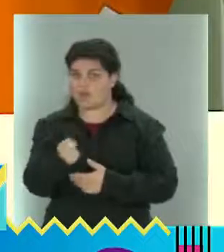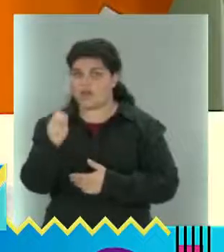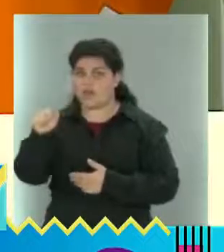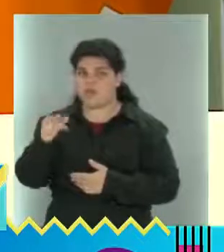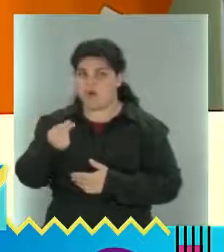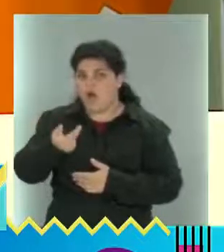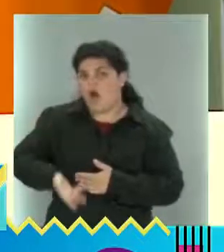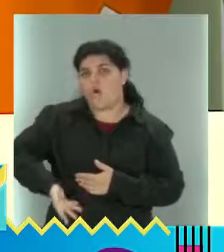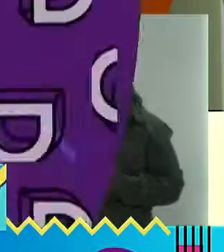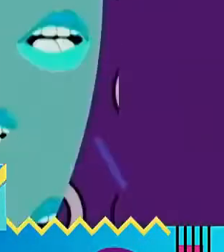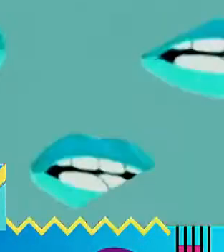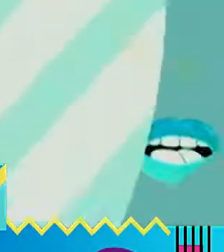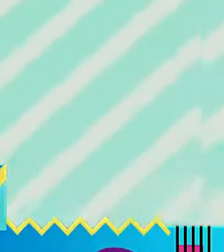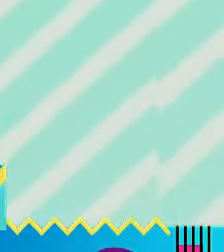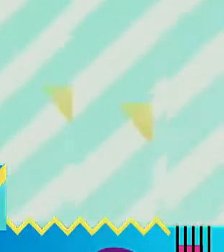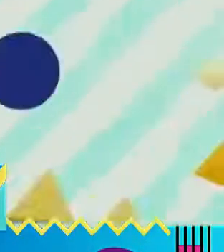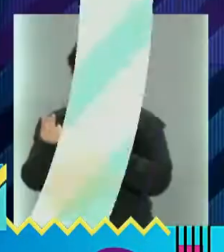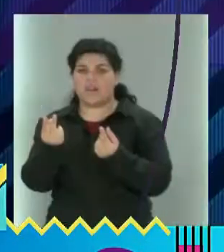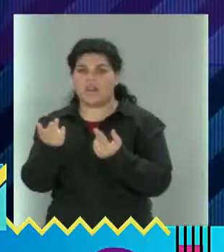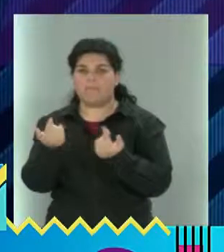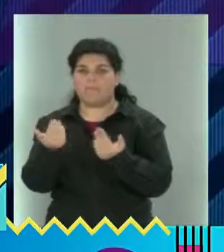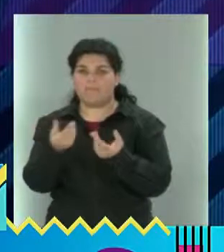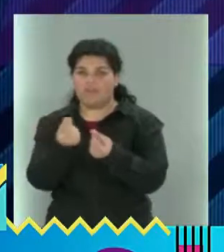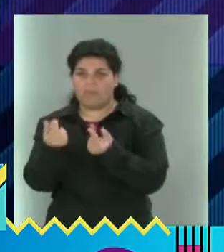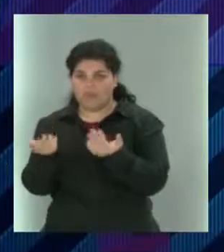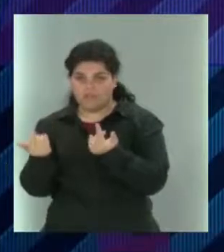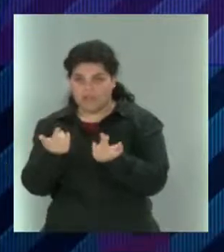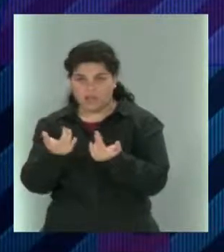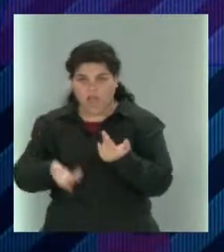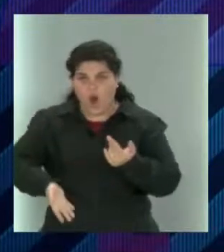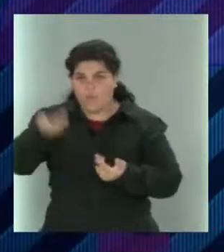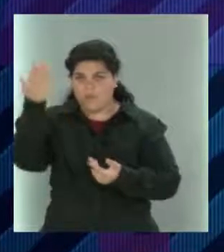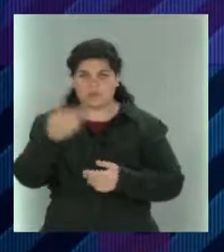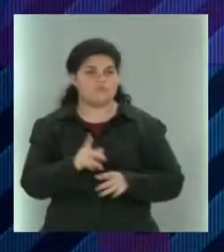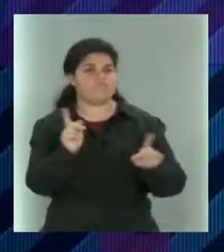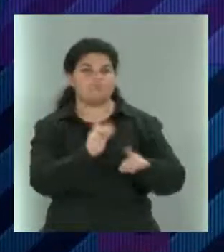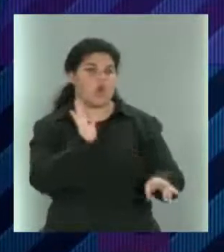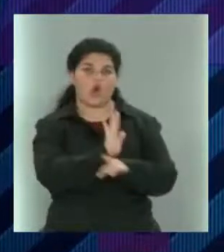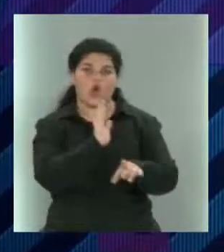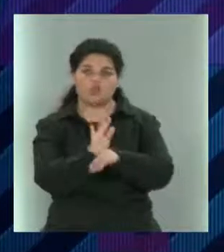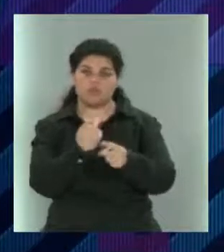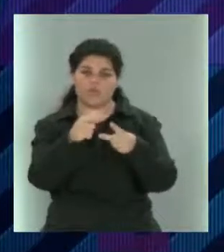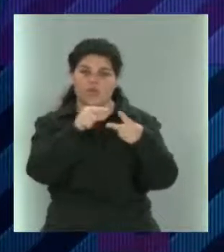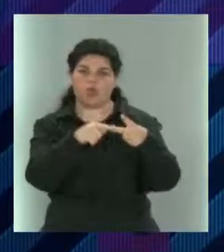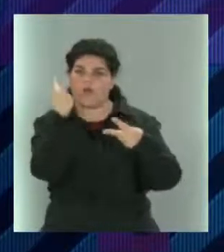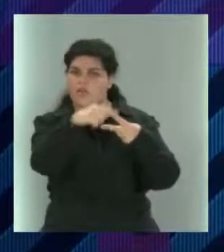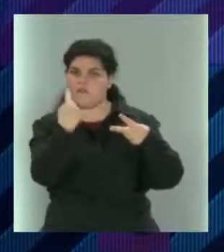aumenta el déficit fiscal? Digo, no, incluso... Estás confundiendo dos conceptos diferentes. Estás confundiendo un déficit fiscal con déficit de